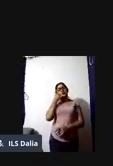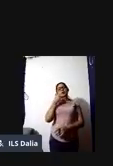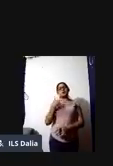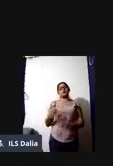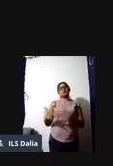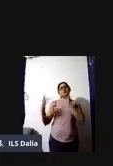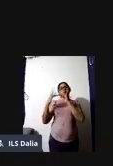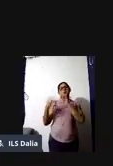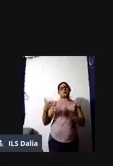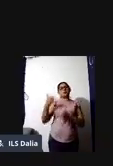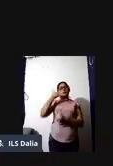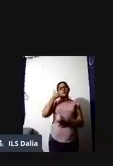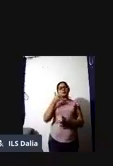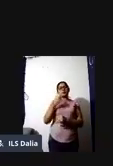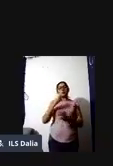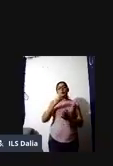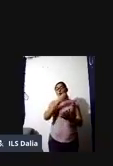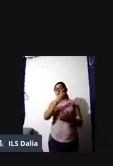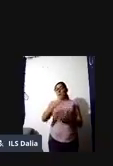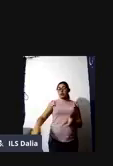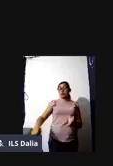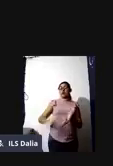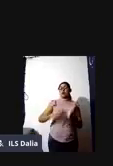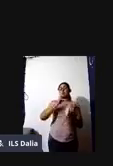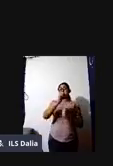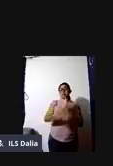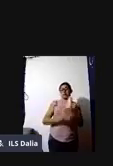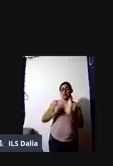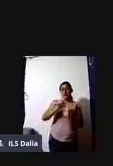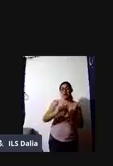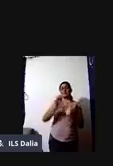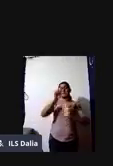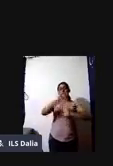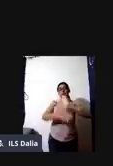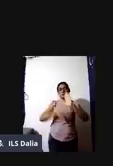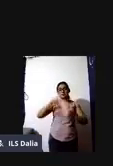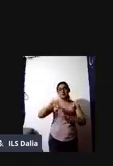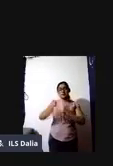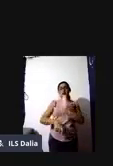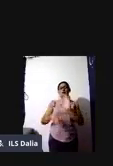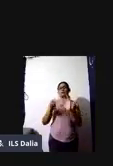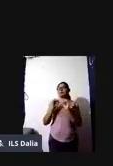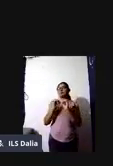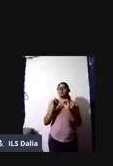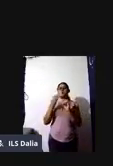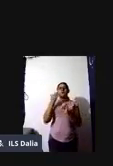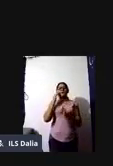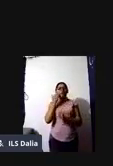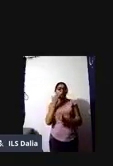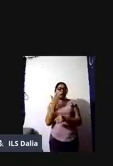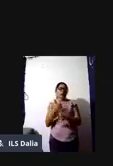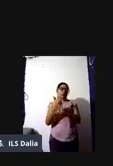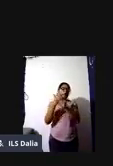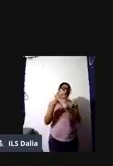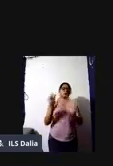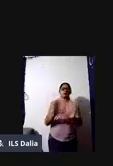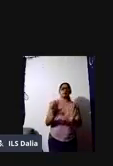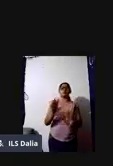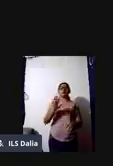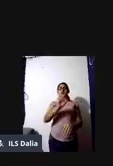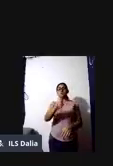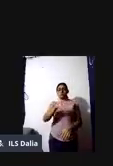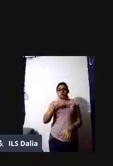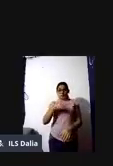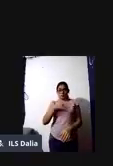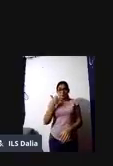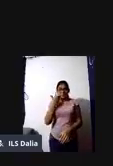necesariamente debe ser por Skype o por Instagram, por alguna red, FaceTime o algo, con que